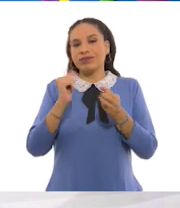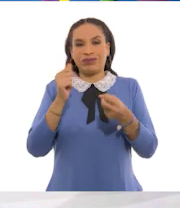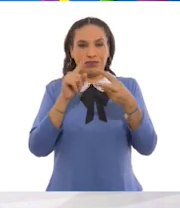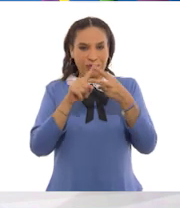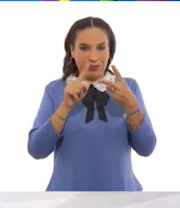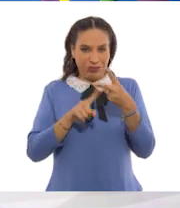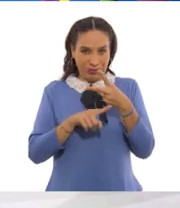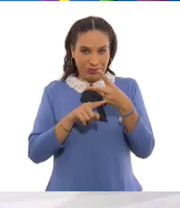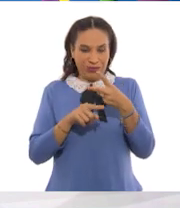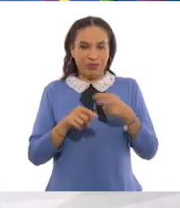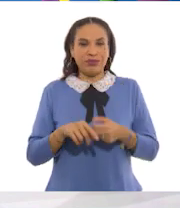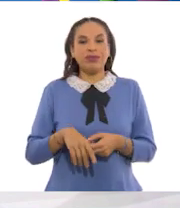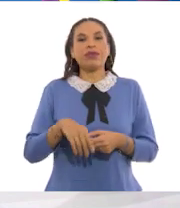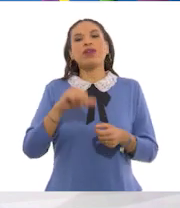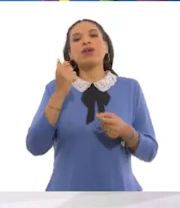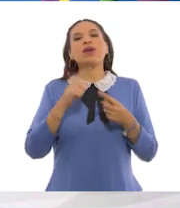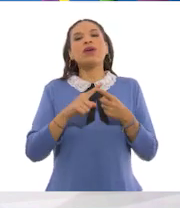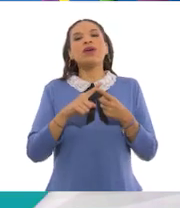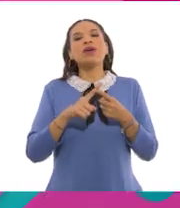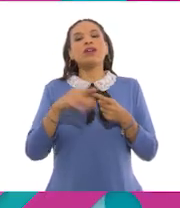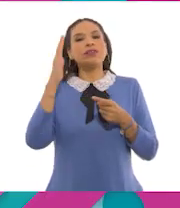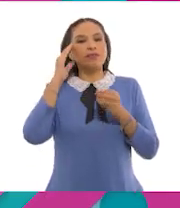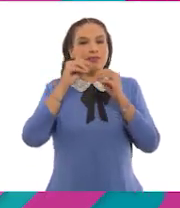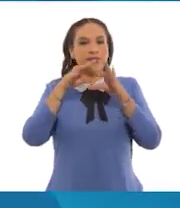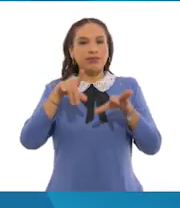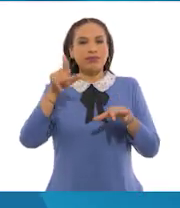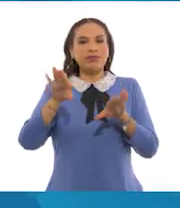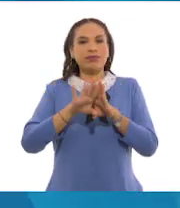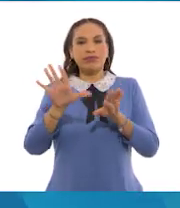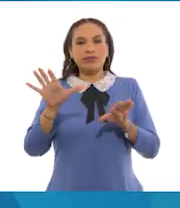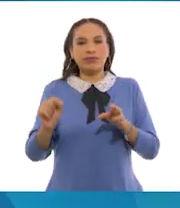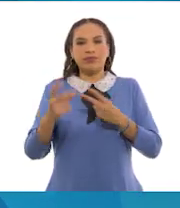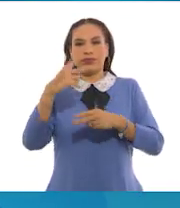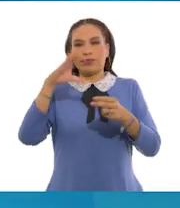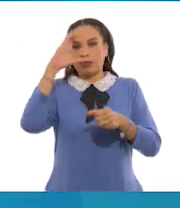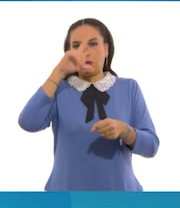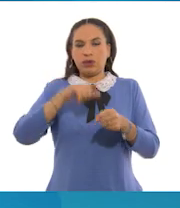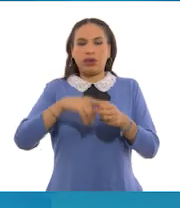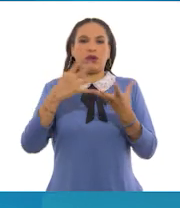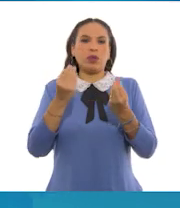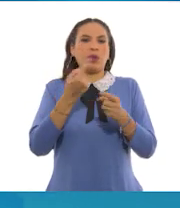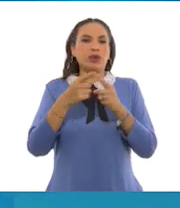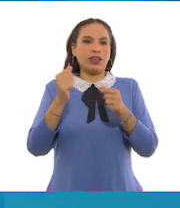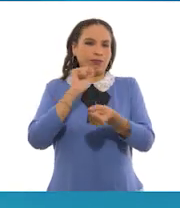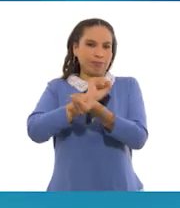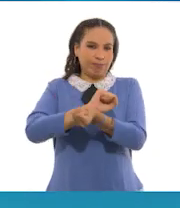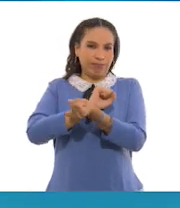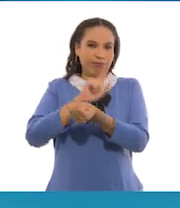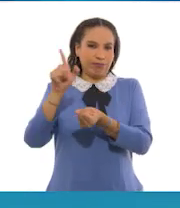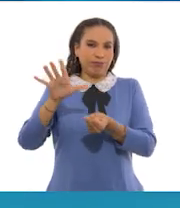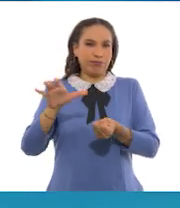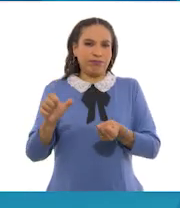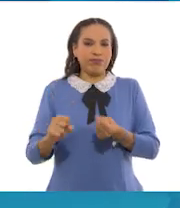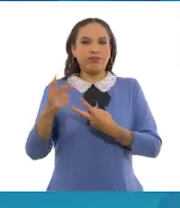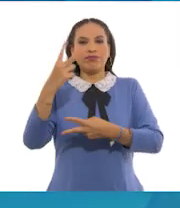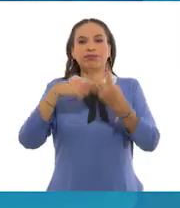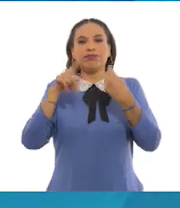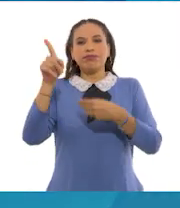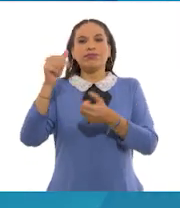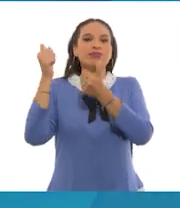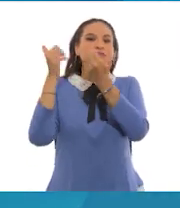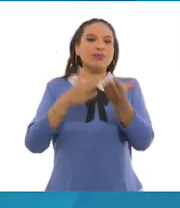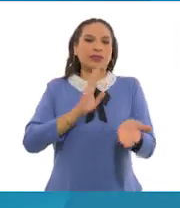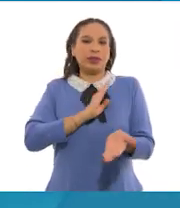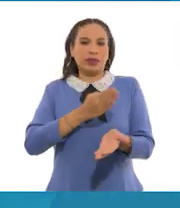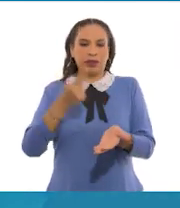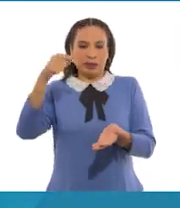dos. La siguiente es la raíz africana, alimentada por la cultura de muchos de los esclavos africanos que trajeron los españoles